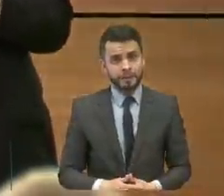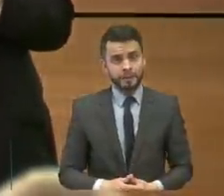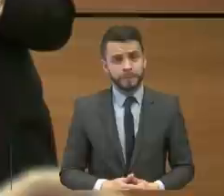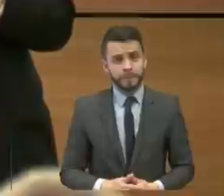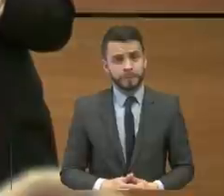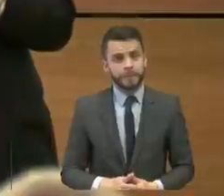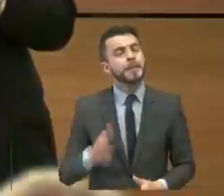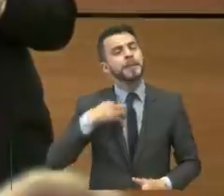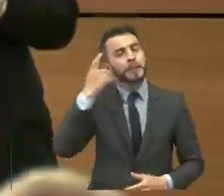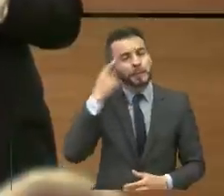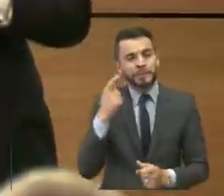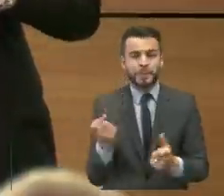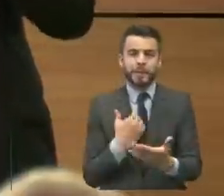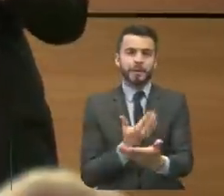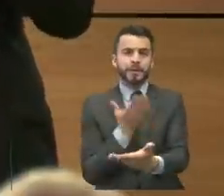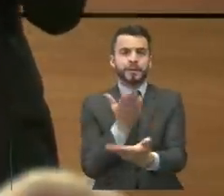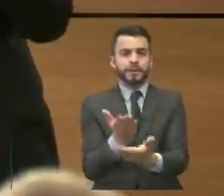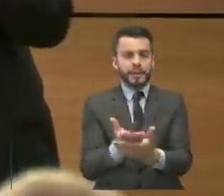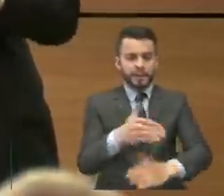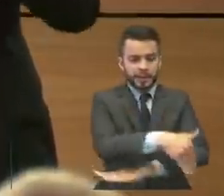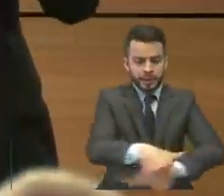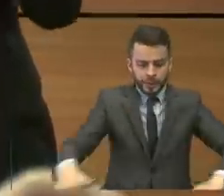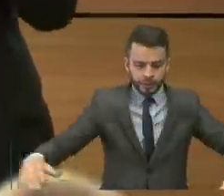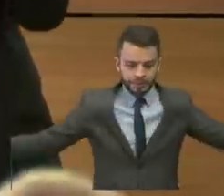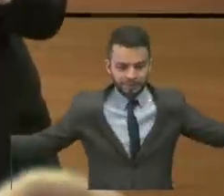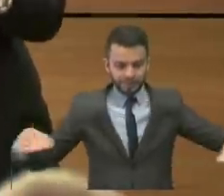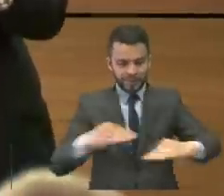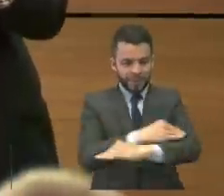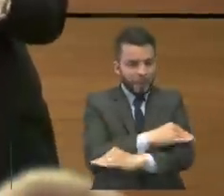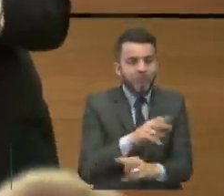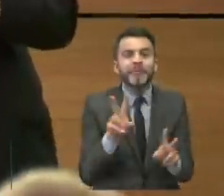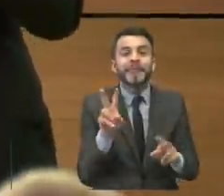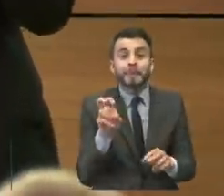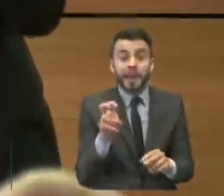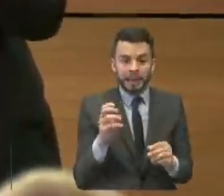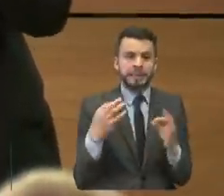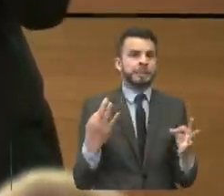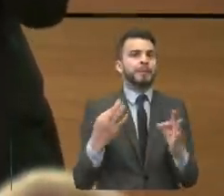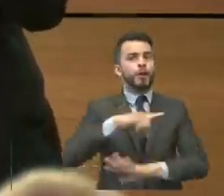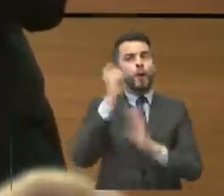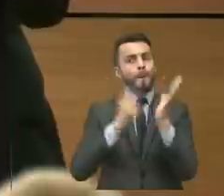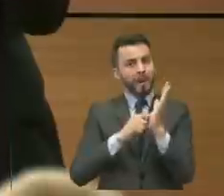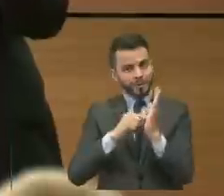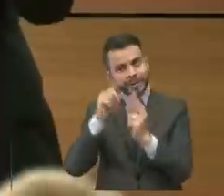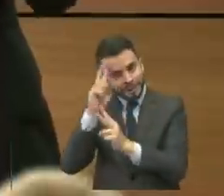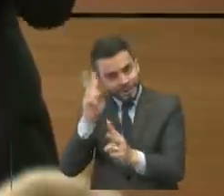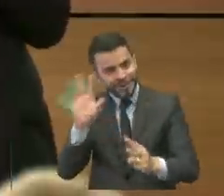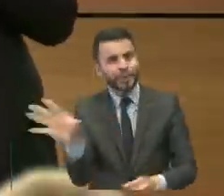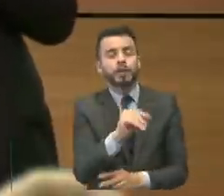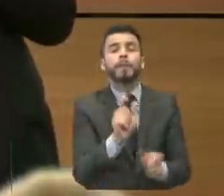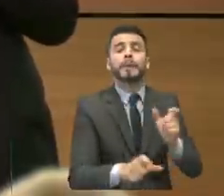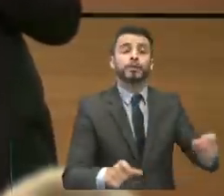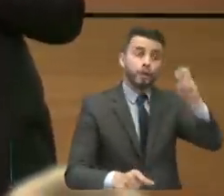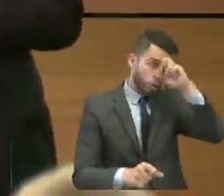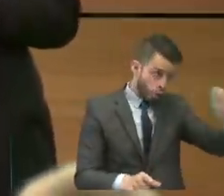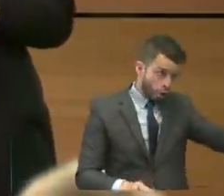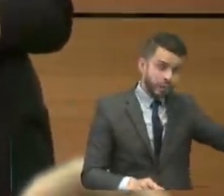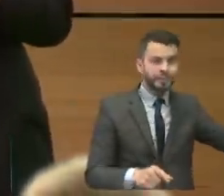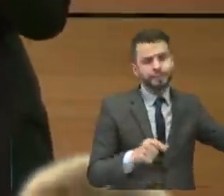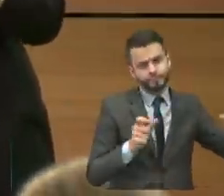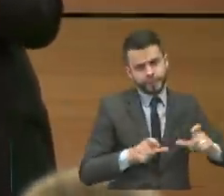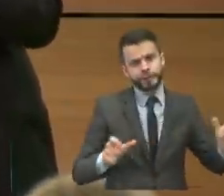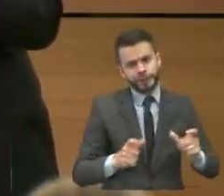Verde Séptima solventa bien, responde bien al desafío de movilizar a los ciudadanos humildes del norte